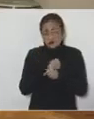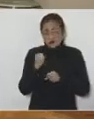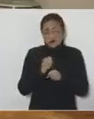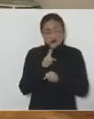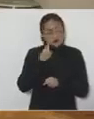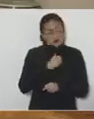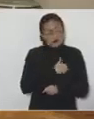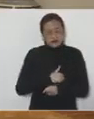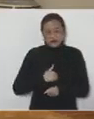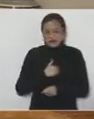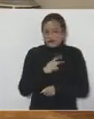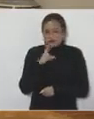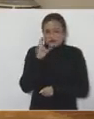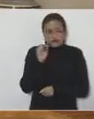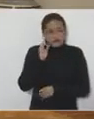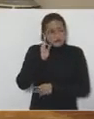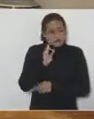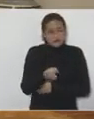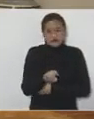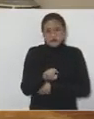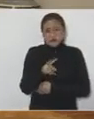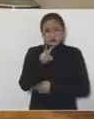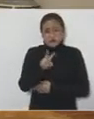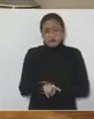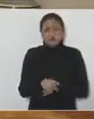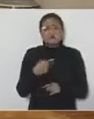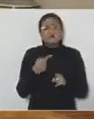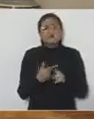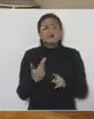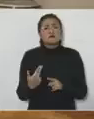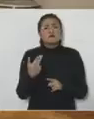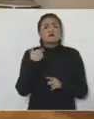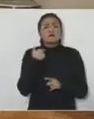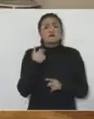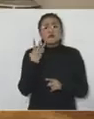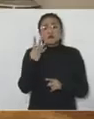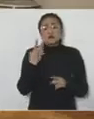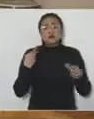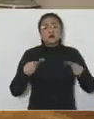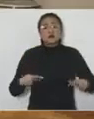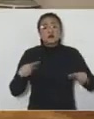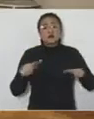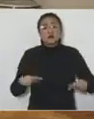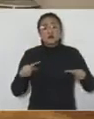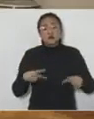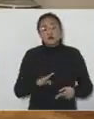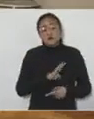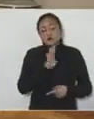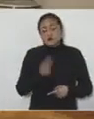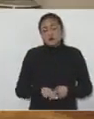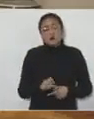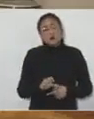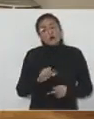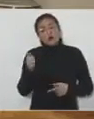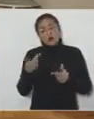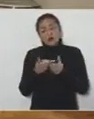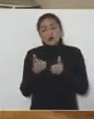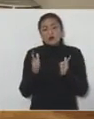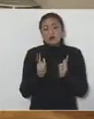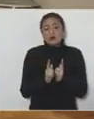lamentamos que condenamos la ejecución de cuatro personas por otro grupo